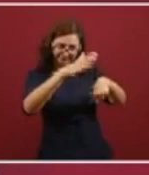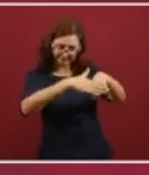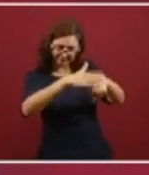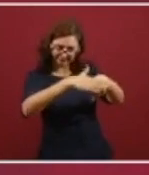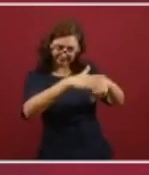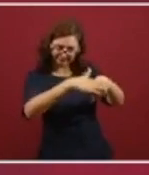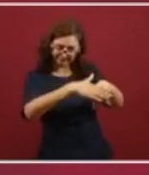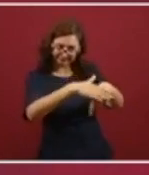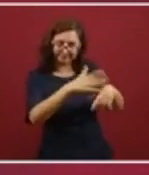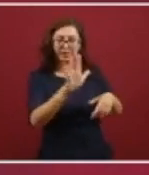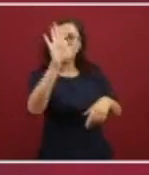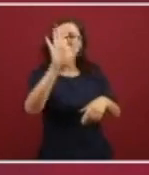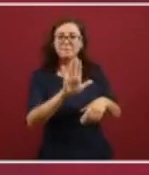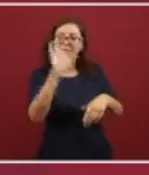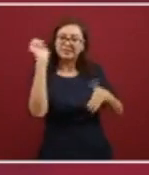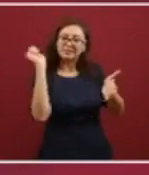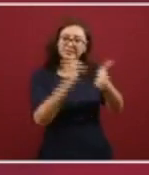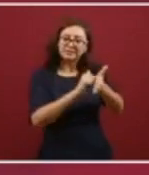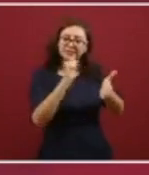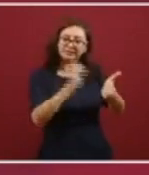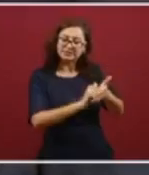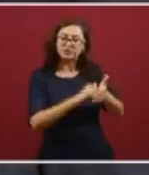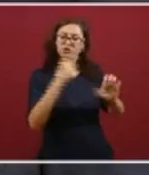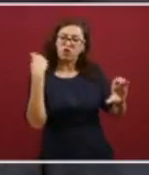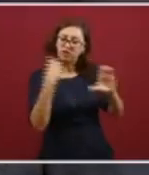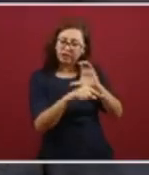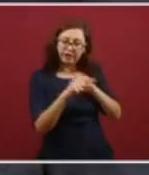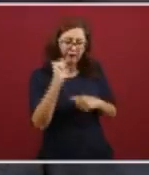respeto, o mandarles un correo electrónico